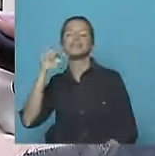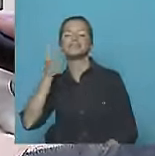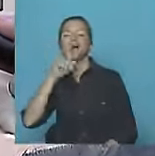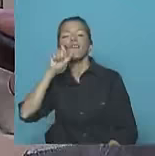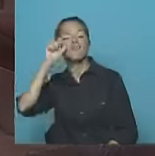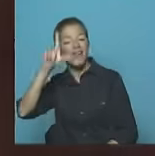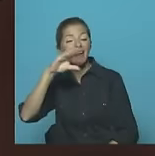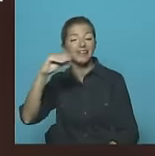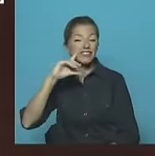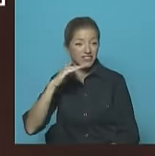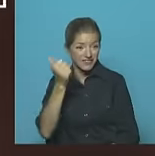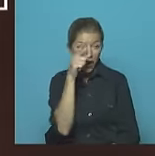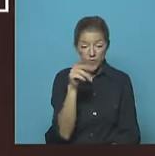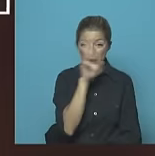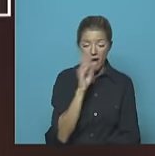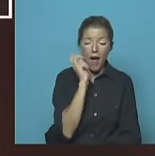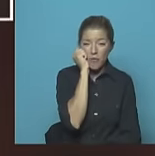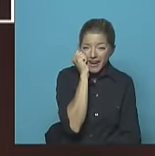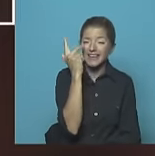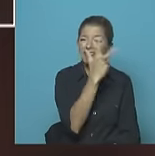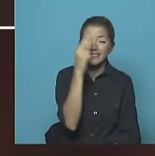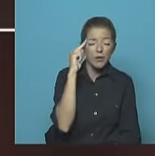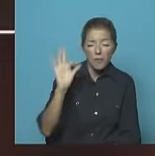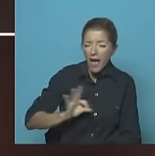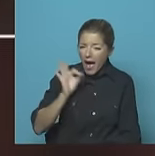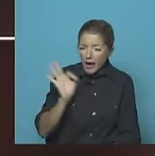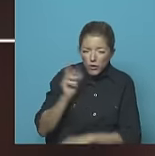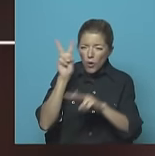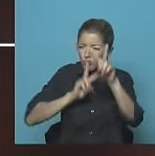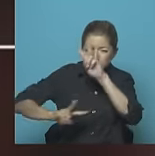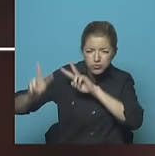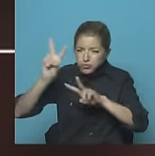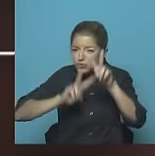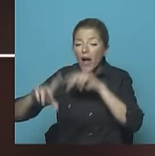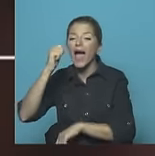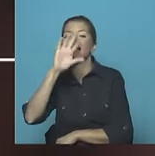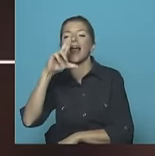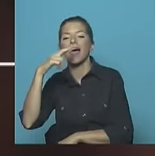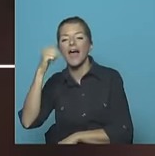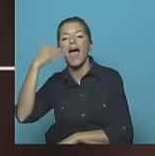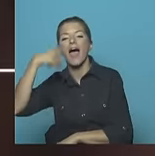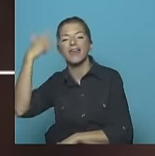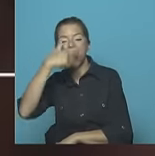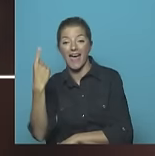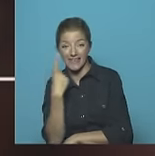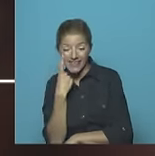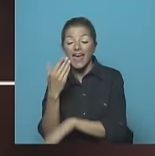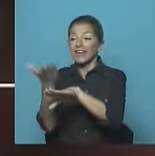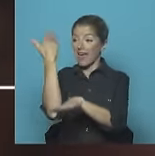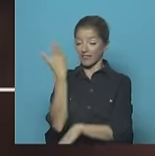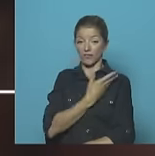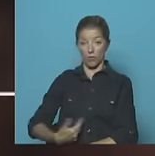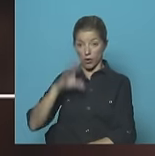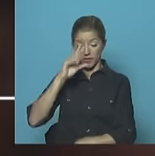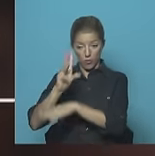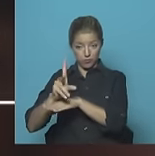la abuela que durante estos 39 años buscó abnegadamente a Clara Anaí, que fue apropiada por la dictadura cuando tenía